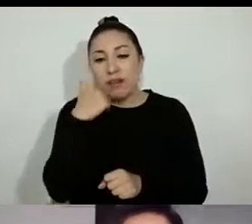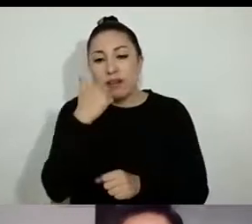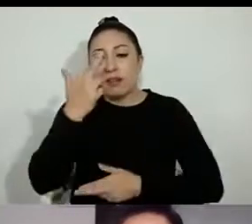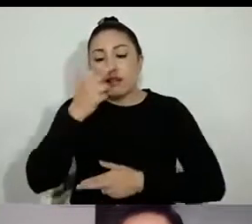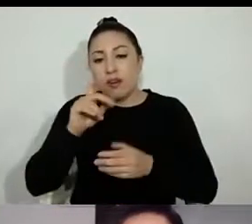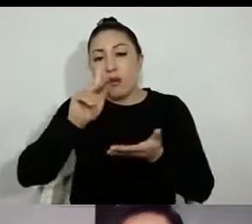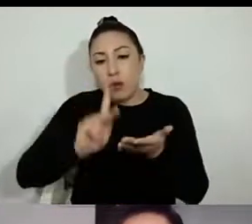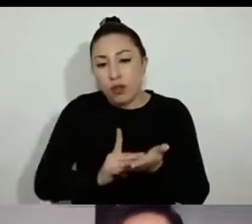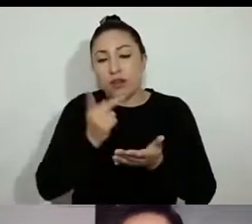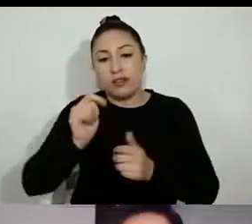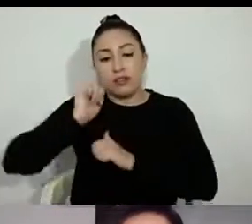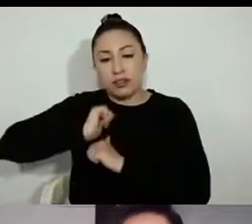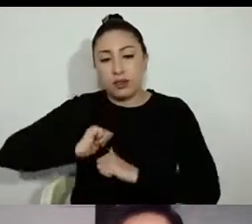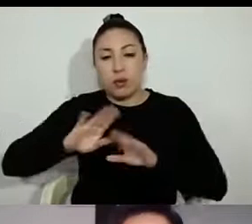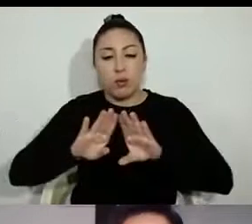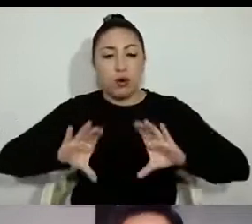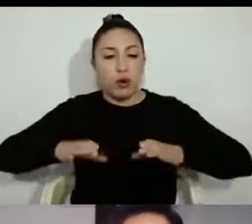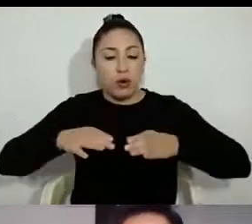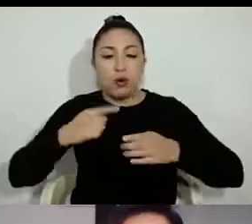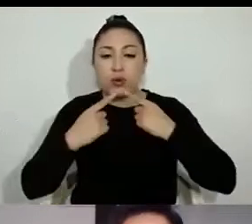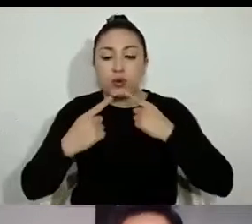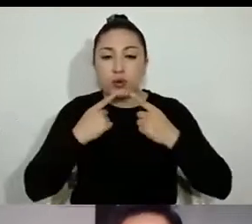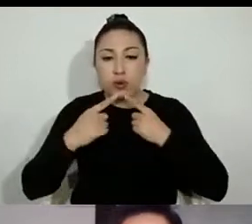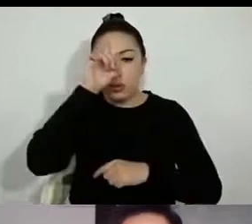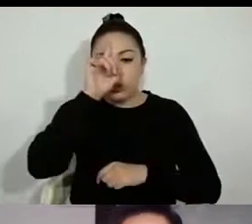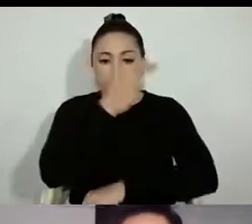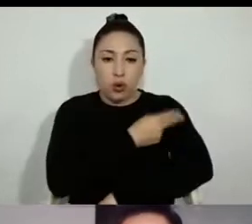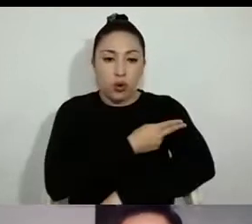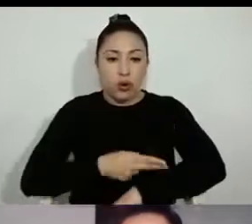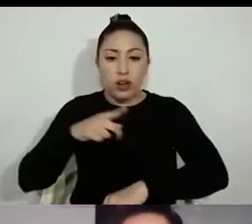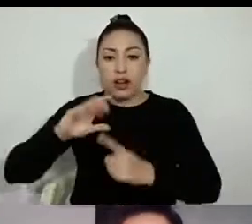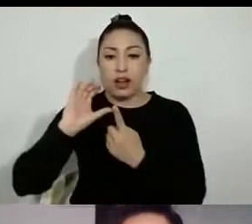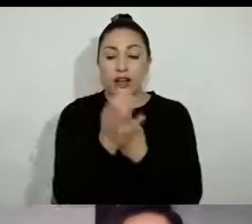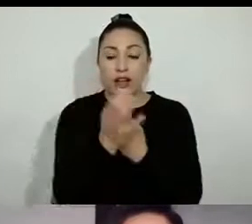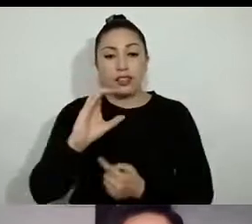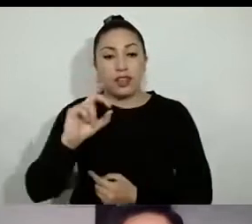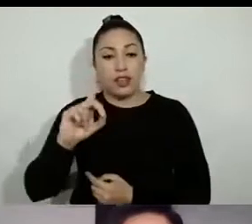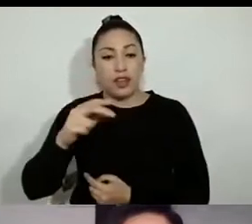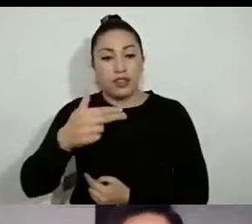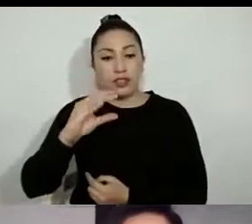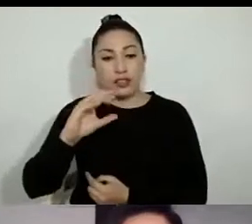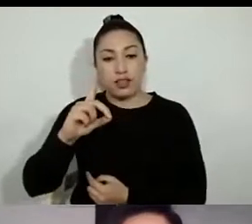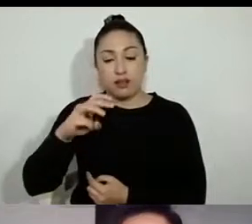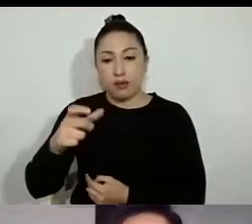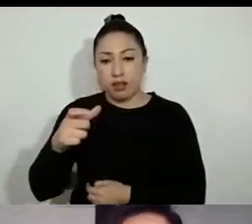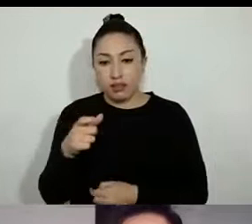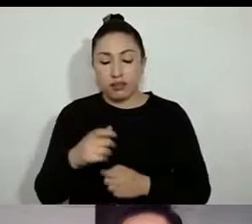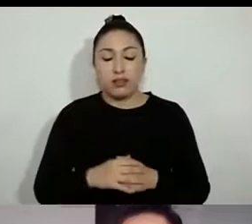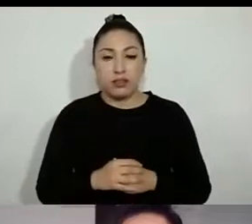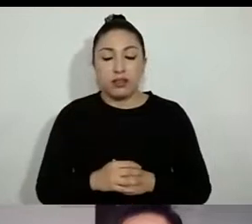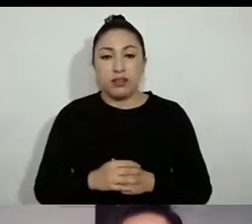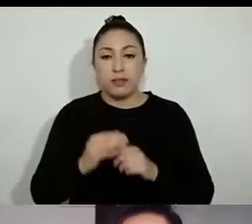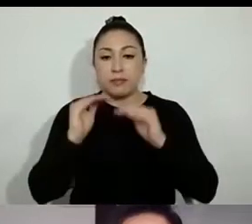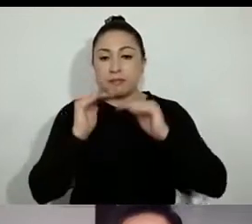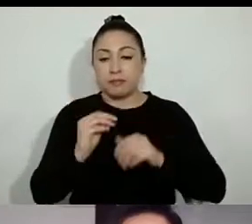de consejero honorario de la Comisión de Derechos Humanos de la Ciudad de México. Tercero,